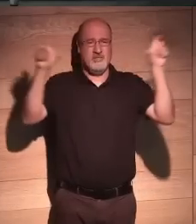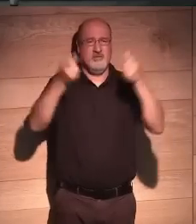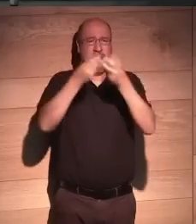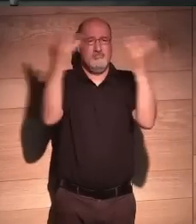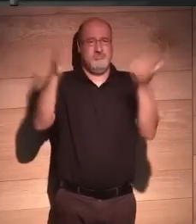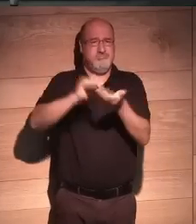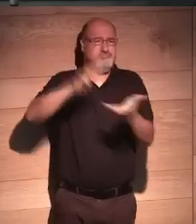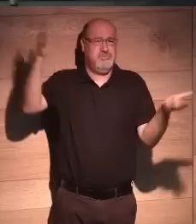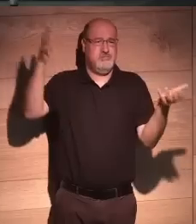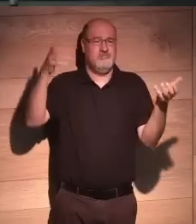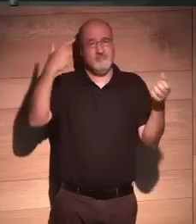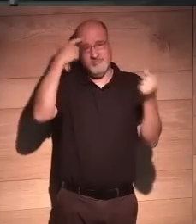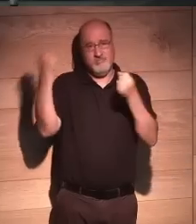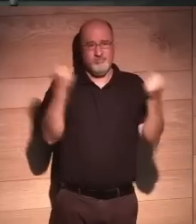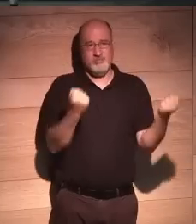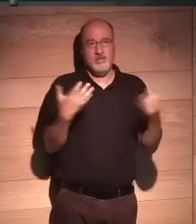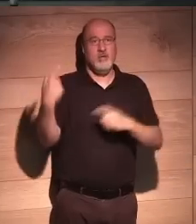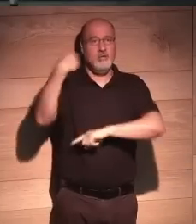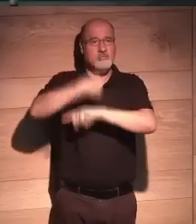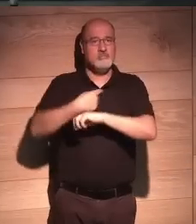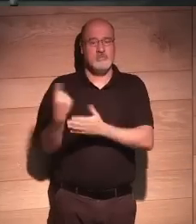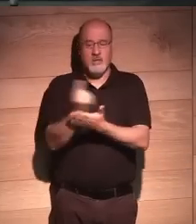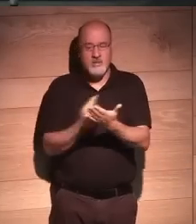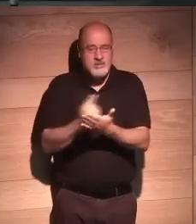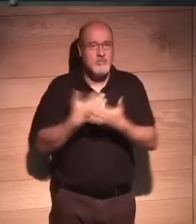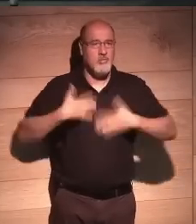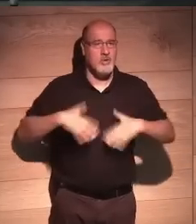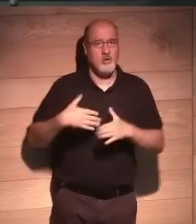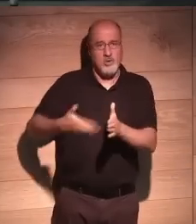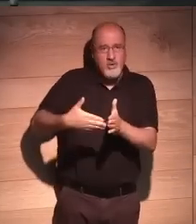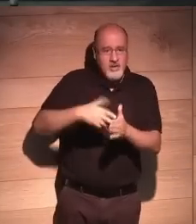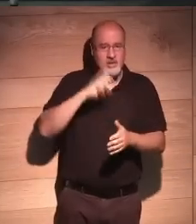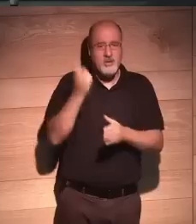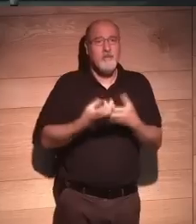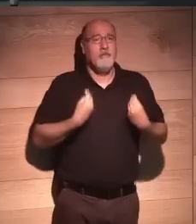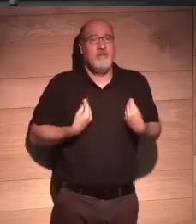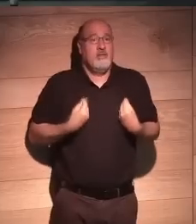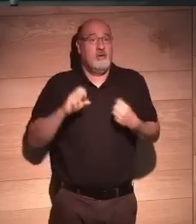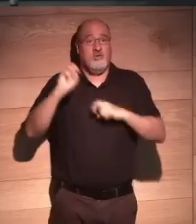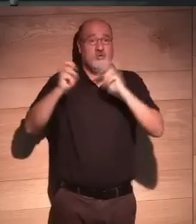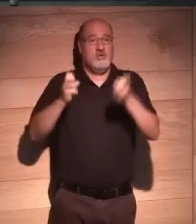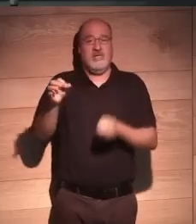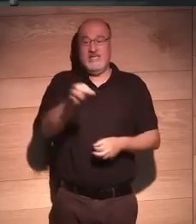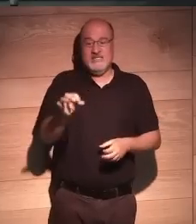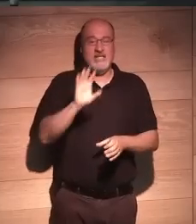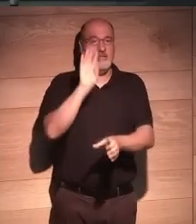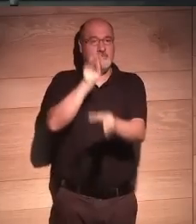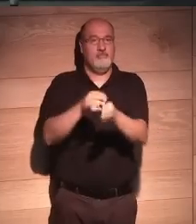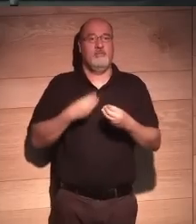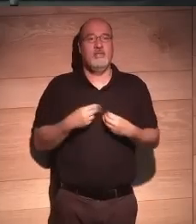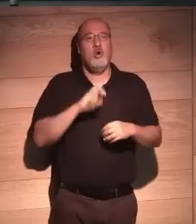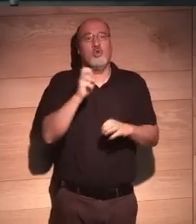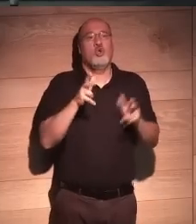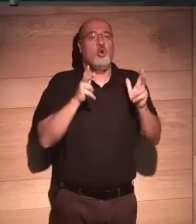nos enseñan a cocinar, todos nos enseñan a diseñar trajes, todos nos enseñan a sobrevivir en islas, todos nos enseñan a sobrevivir en